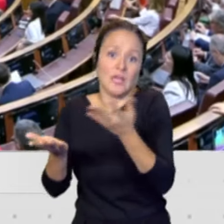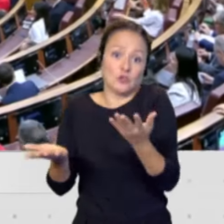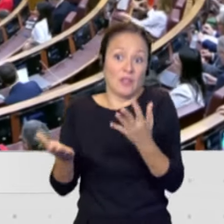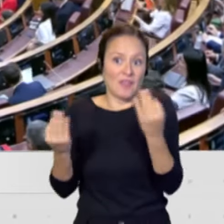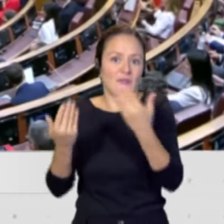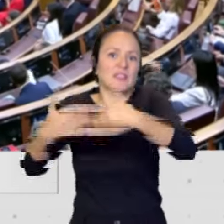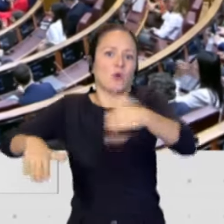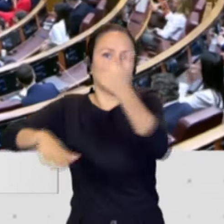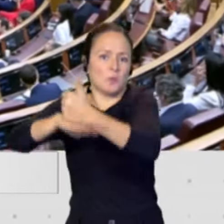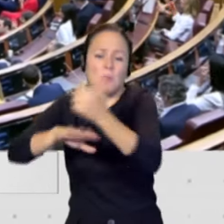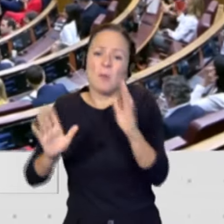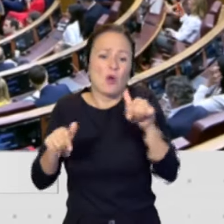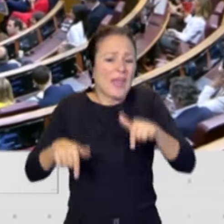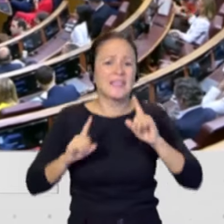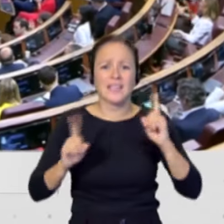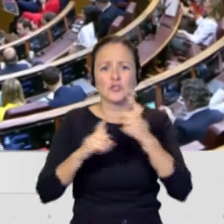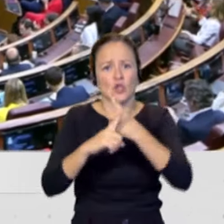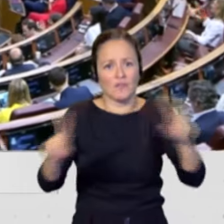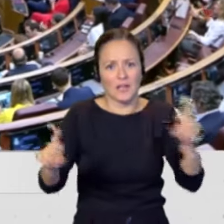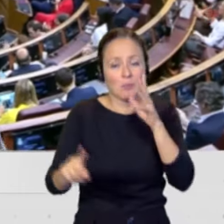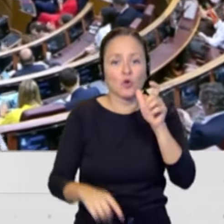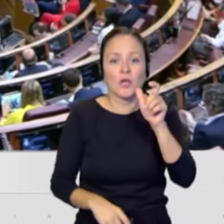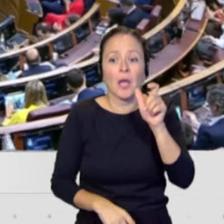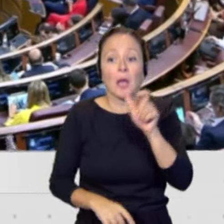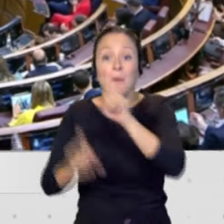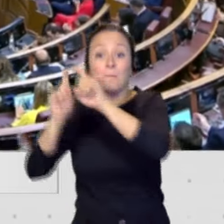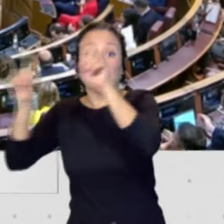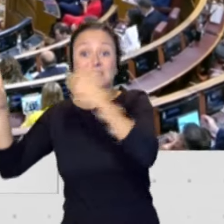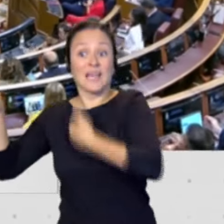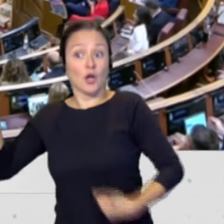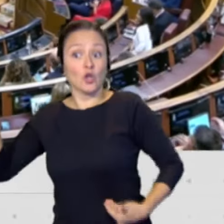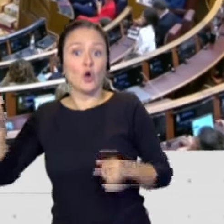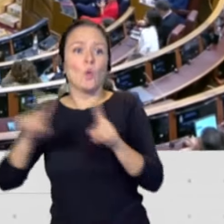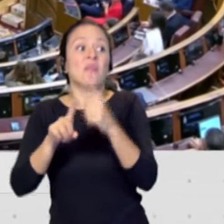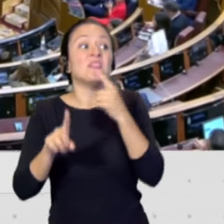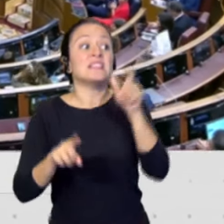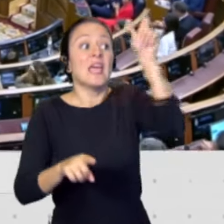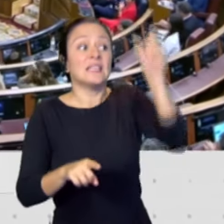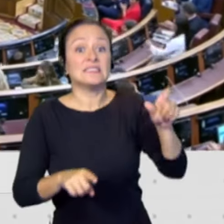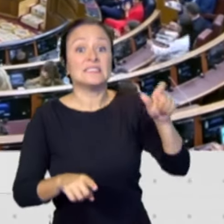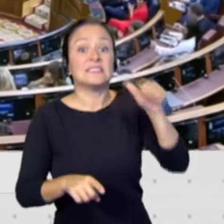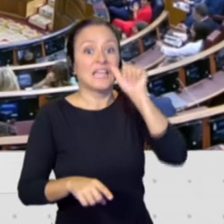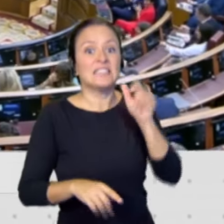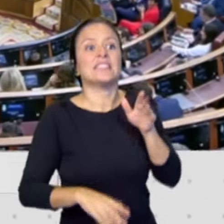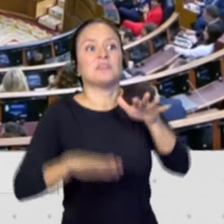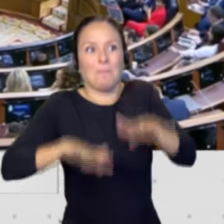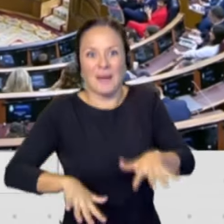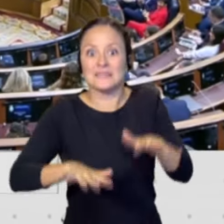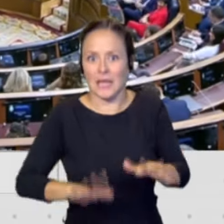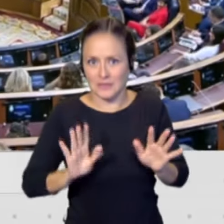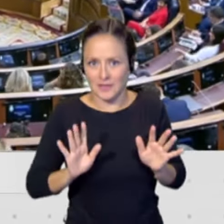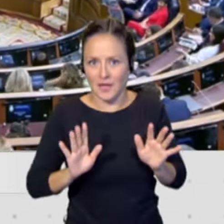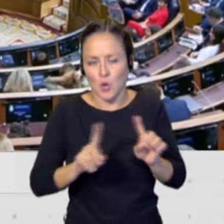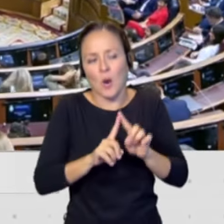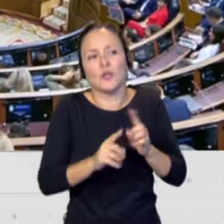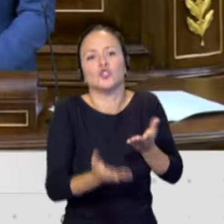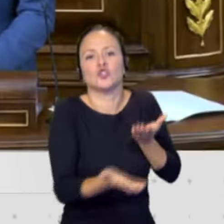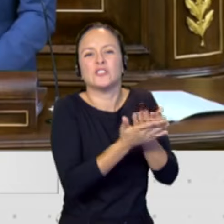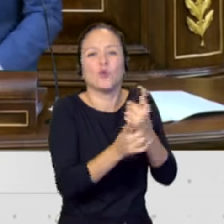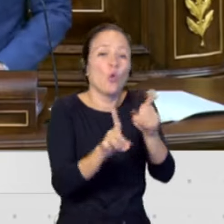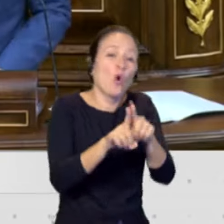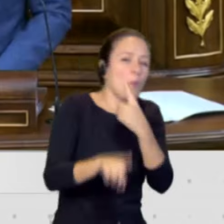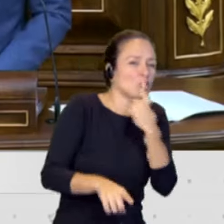es que se trata de reuniones en las que en este caso va al revés el empresario lo menciona como que estaba presente se hace es esa esa solicitud como testigo para